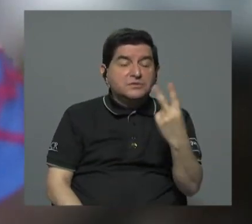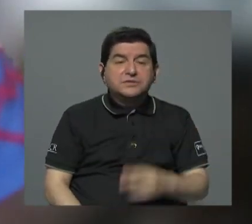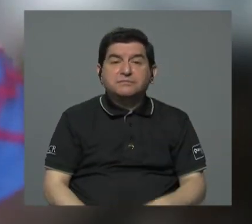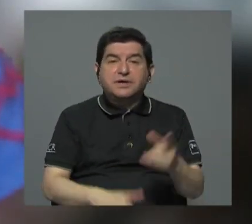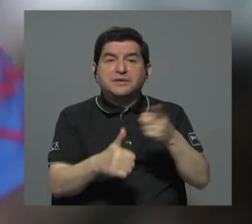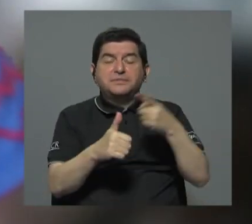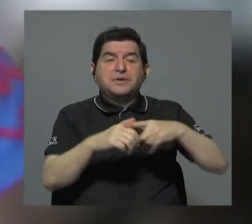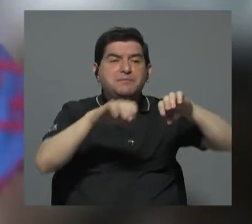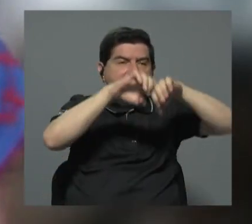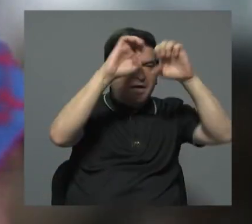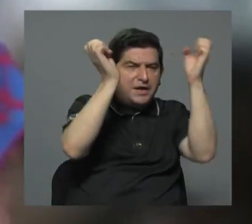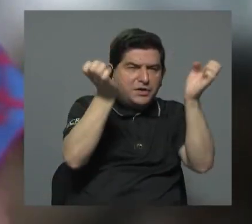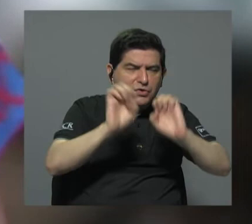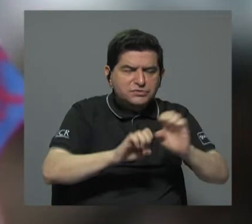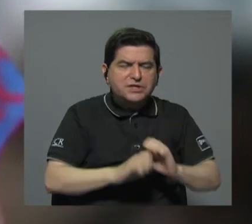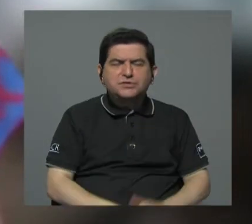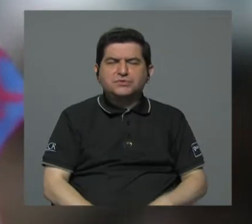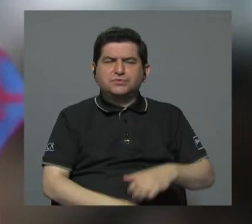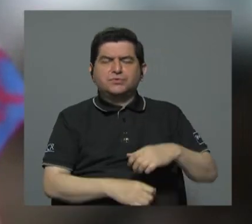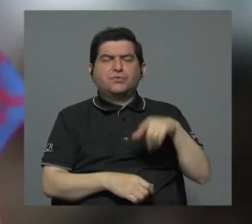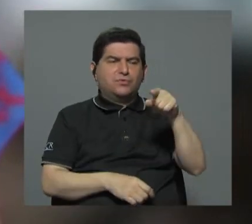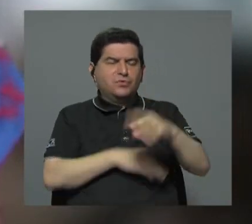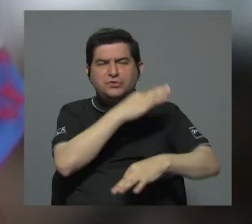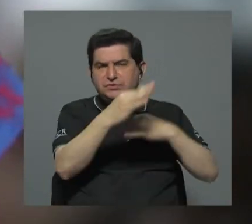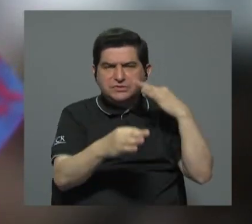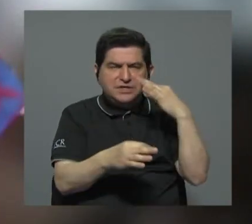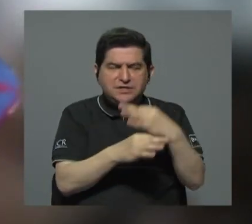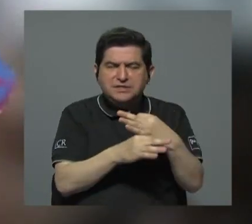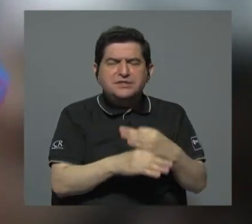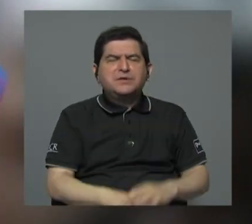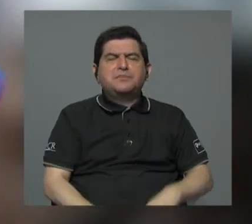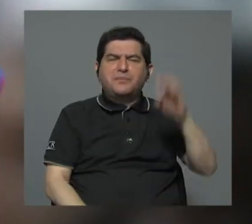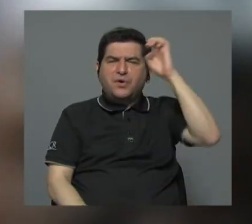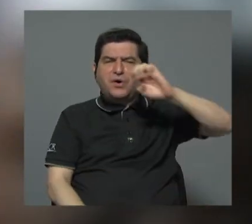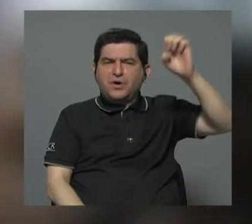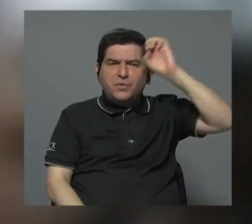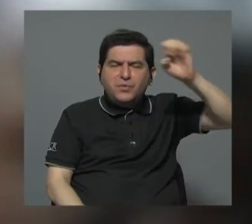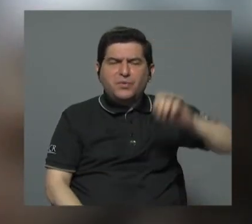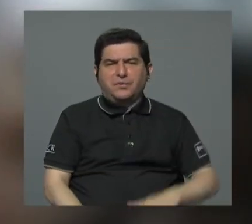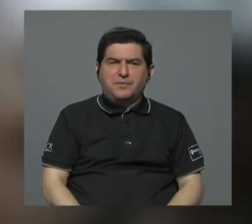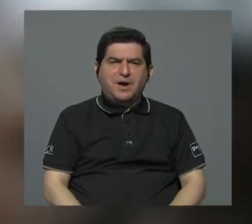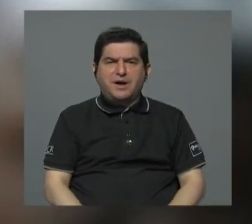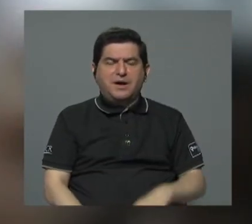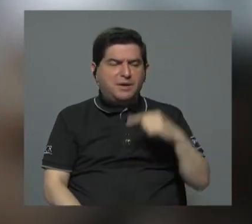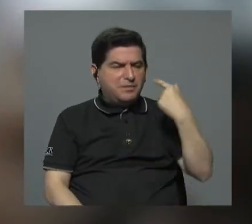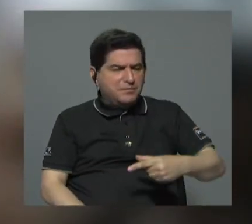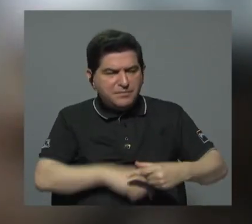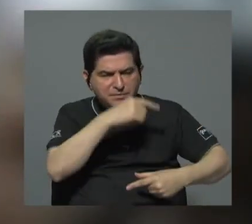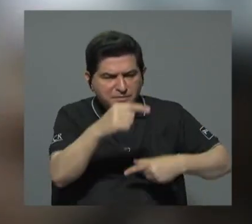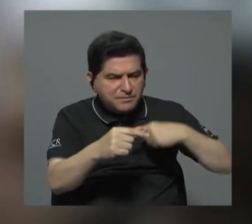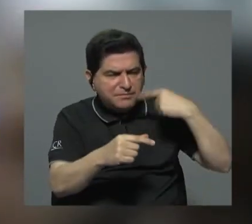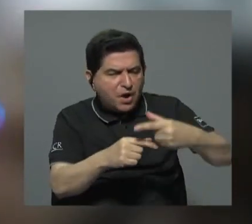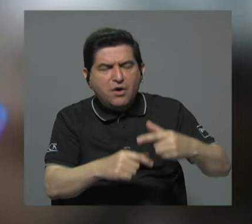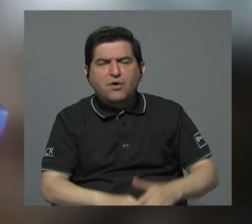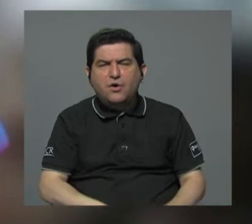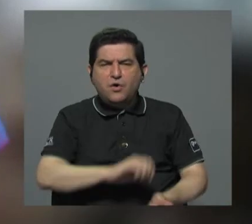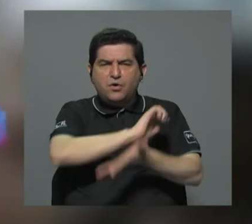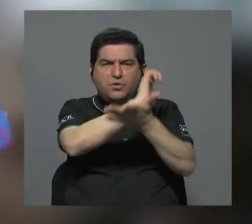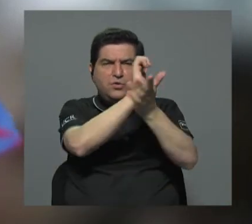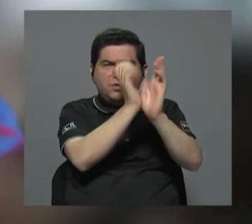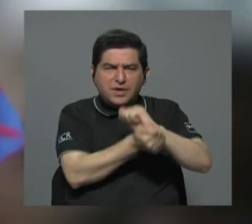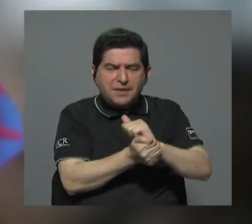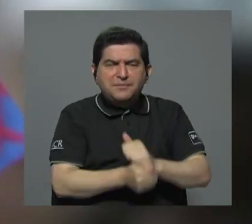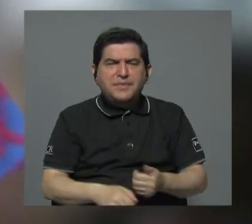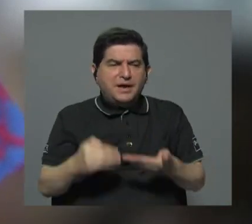primeros escudos de armas son muy de tipología europea y poco a poco se van convirtiendo en escudos llenos